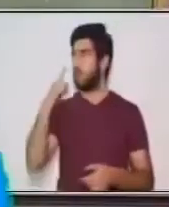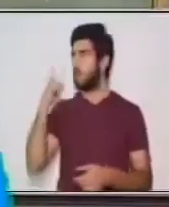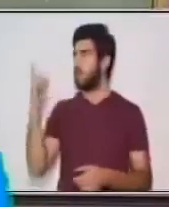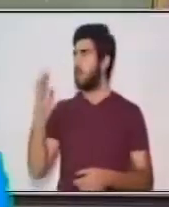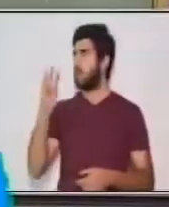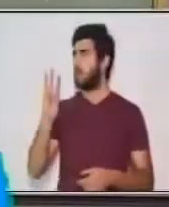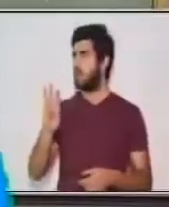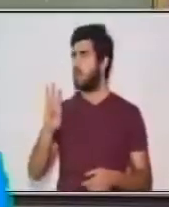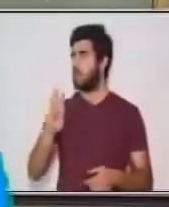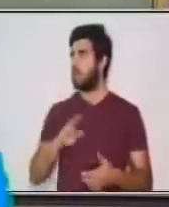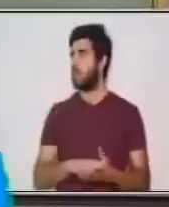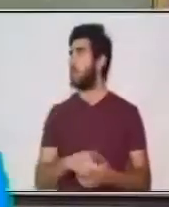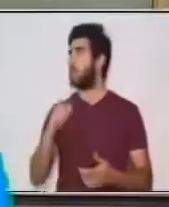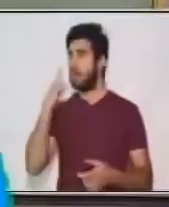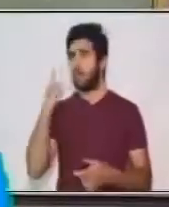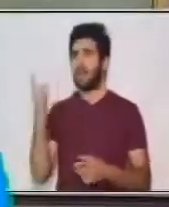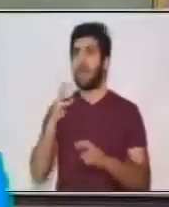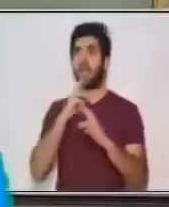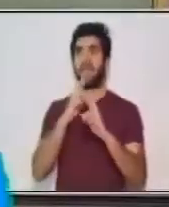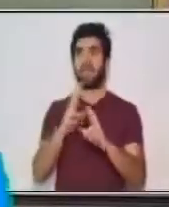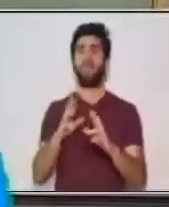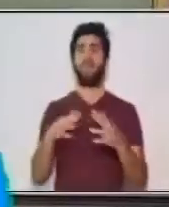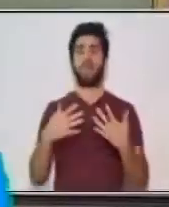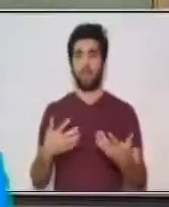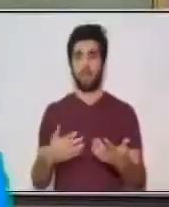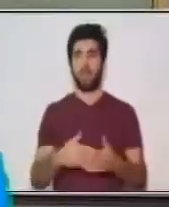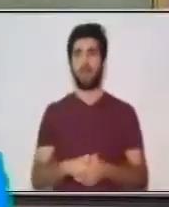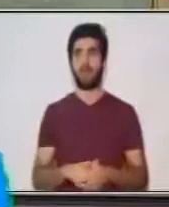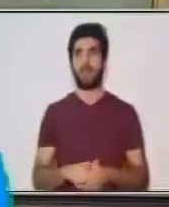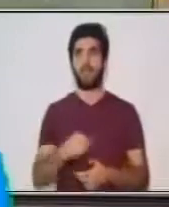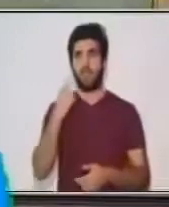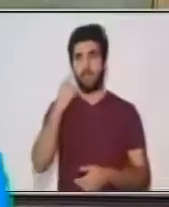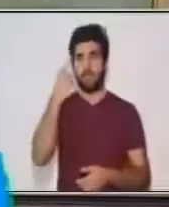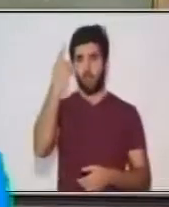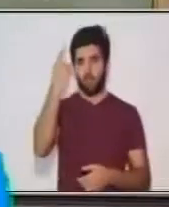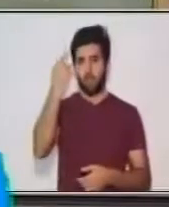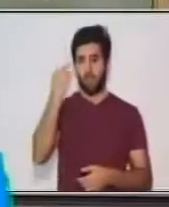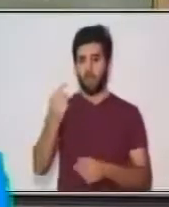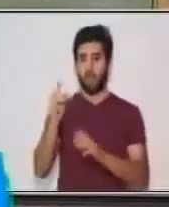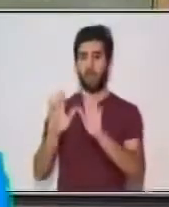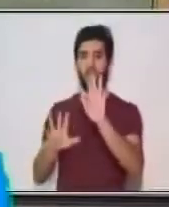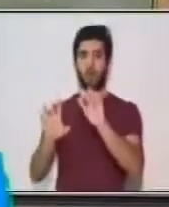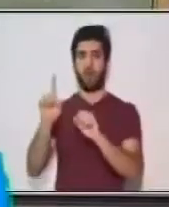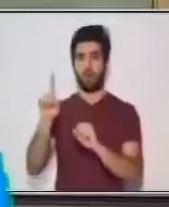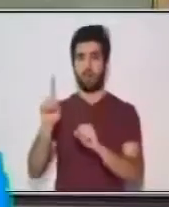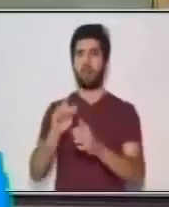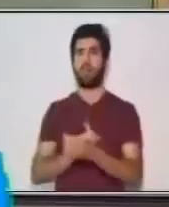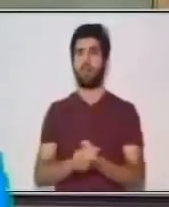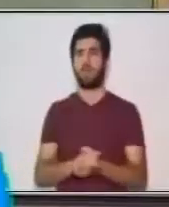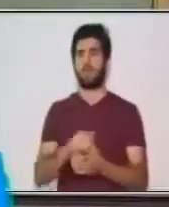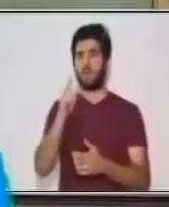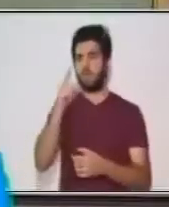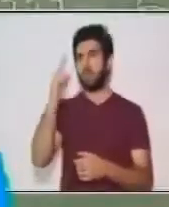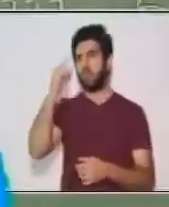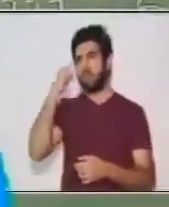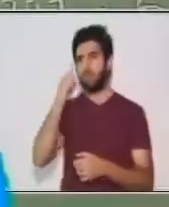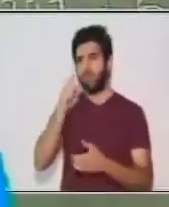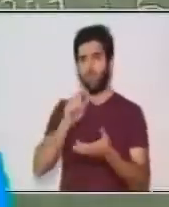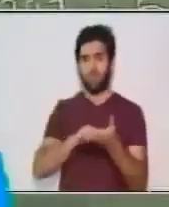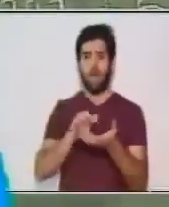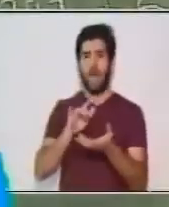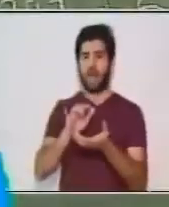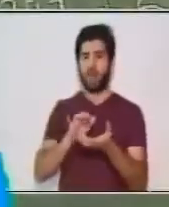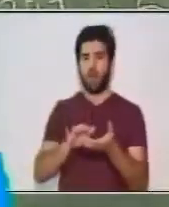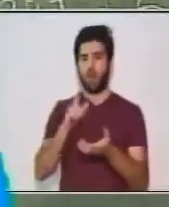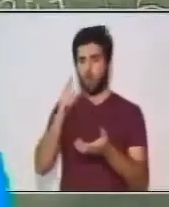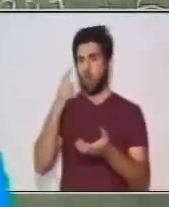Y observemos las respuestas. 1, 11, ¿cuál sería? Hagámoslo con la calculadora, si ya